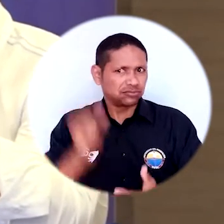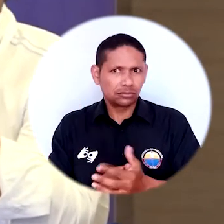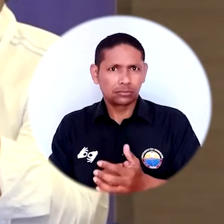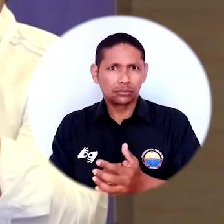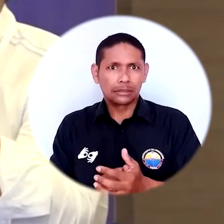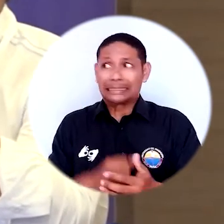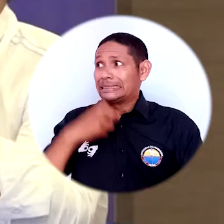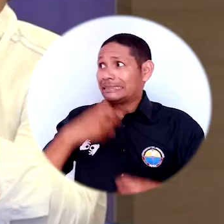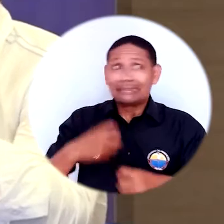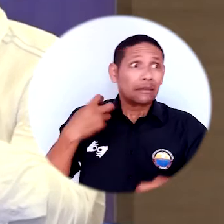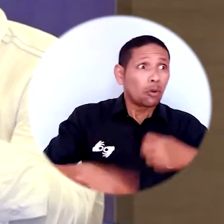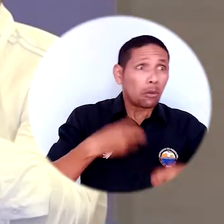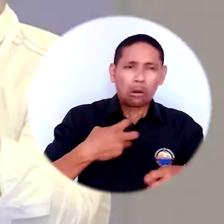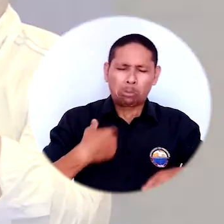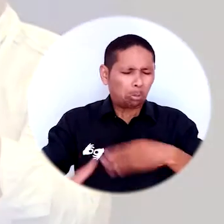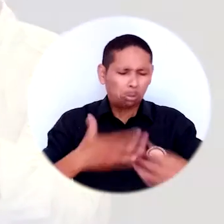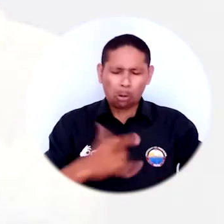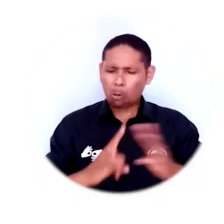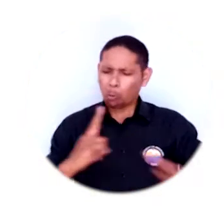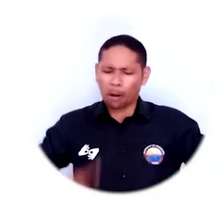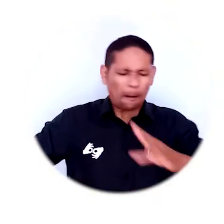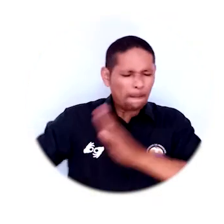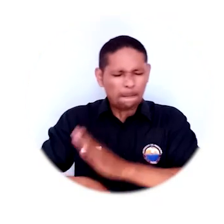de las limitaciones, nunca para.